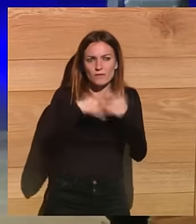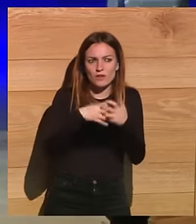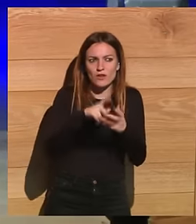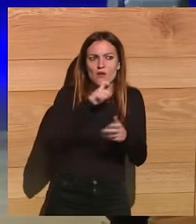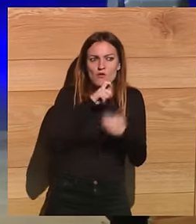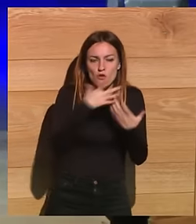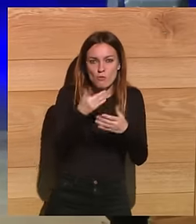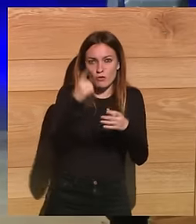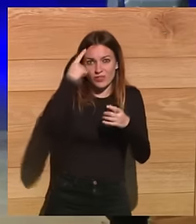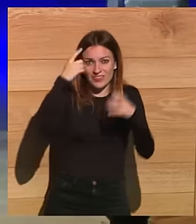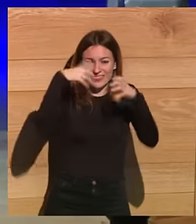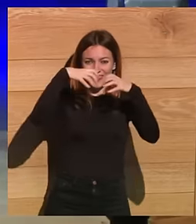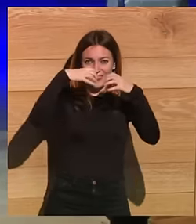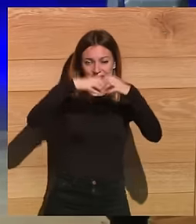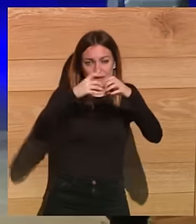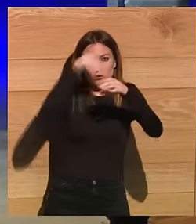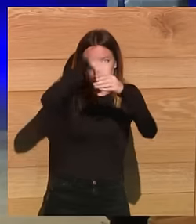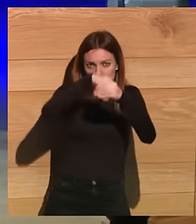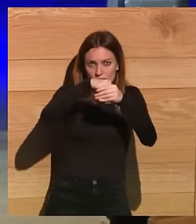el cerebro.